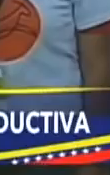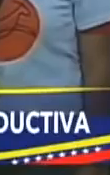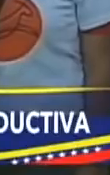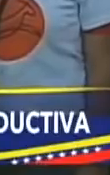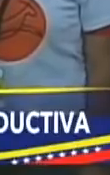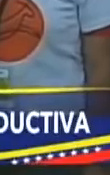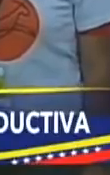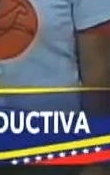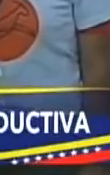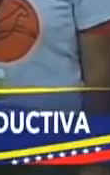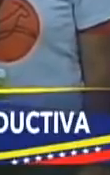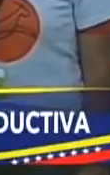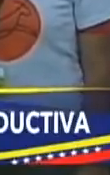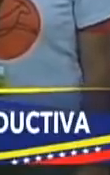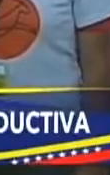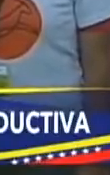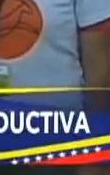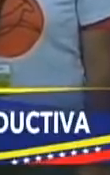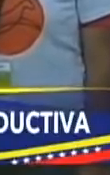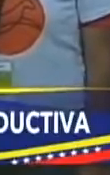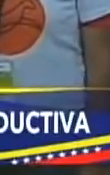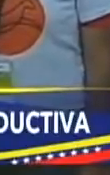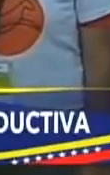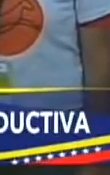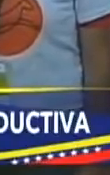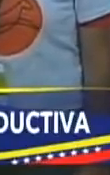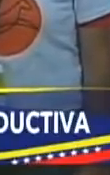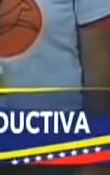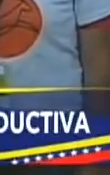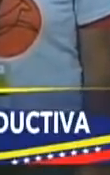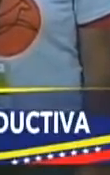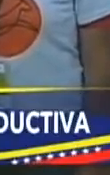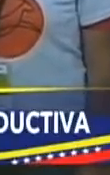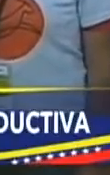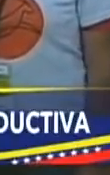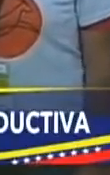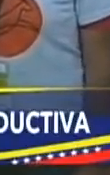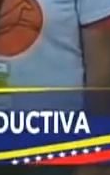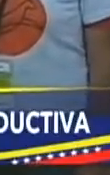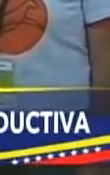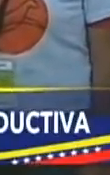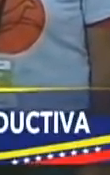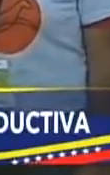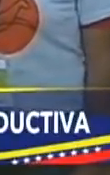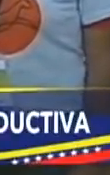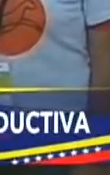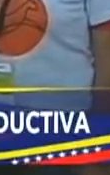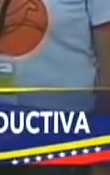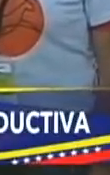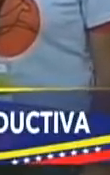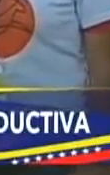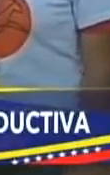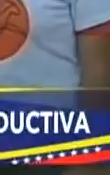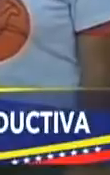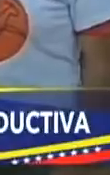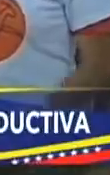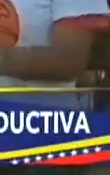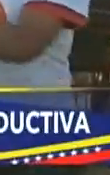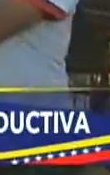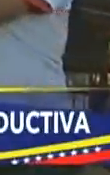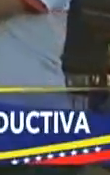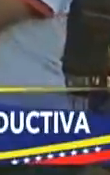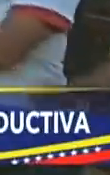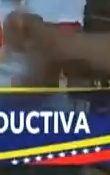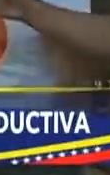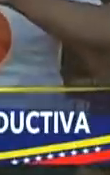Amén, así es, presidente. En las regiones. Fe, confianza y apoyo. ¿Ah? Gracias, presidente. Gracias Así a ti, es.